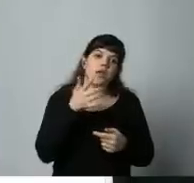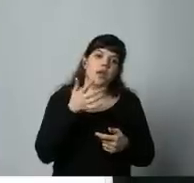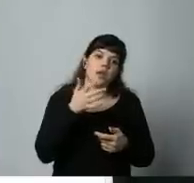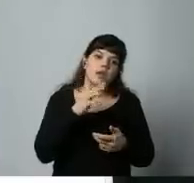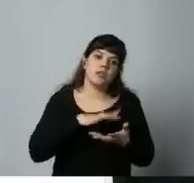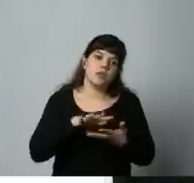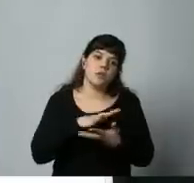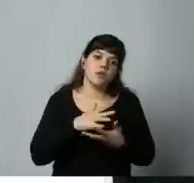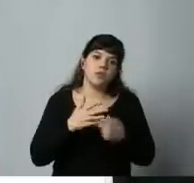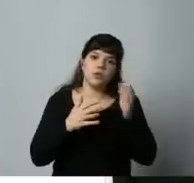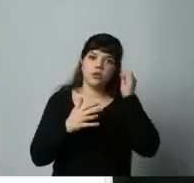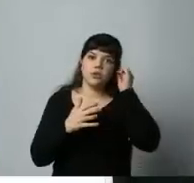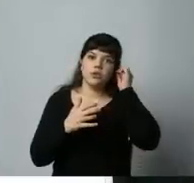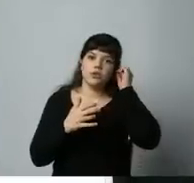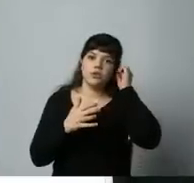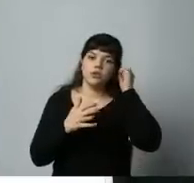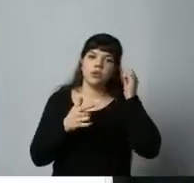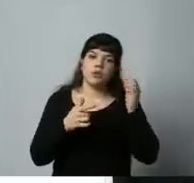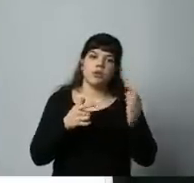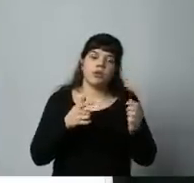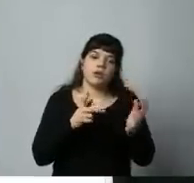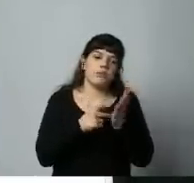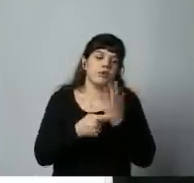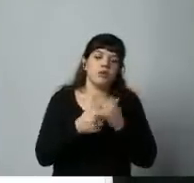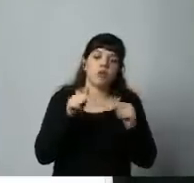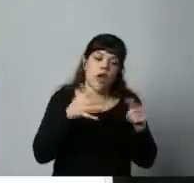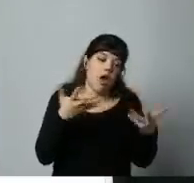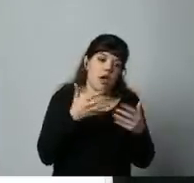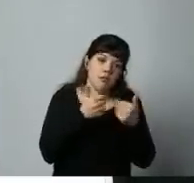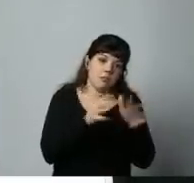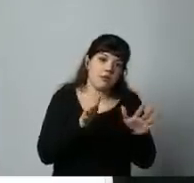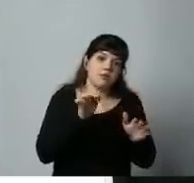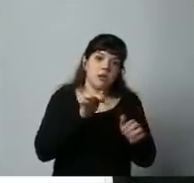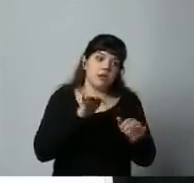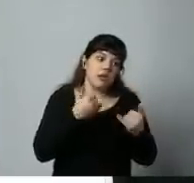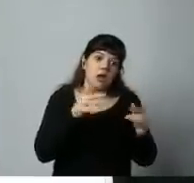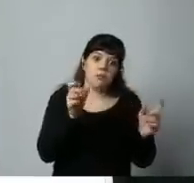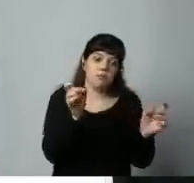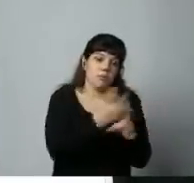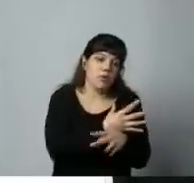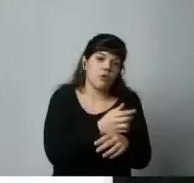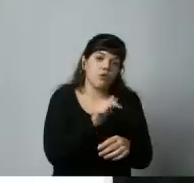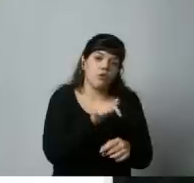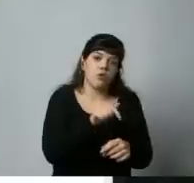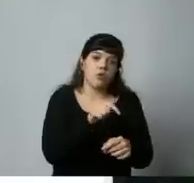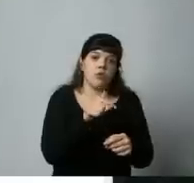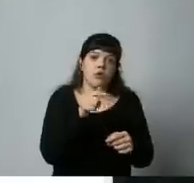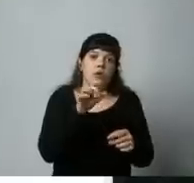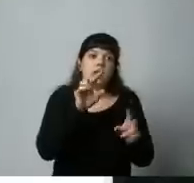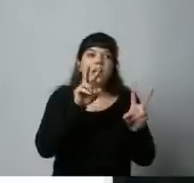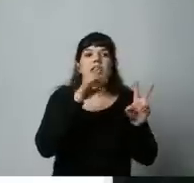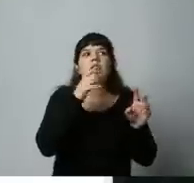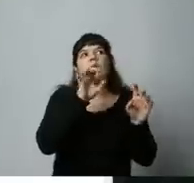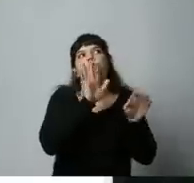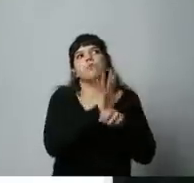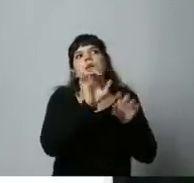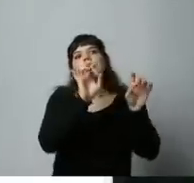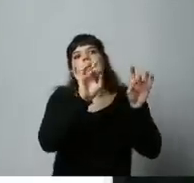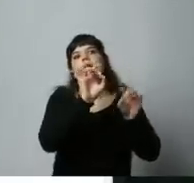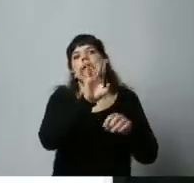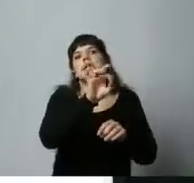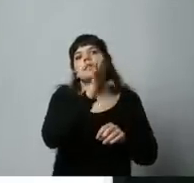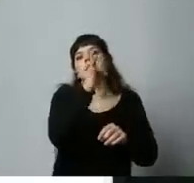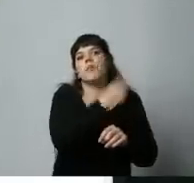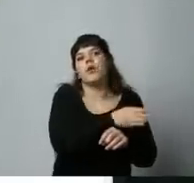proyectos que se iniciaban este ahora pero que estaba todo pronto en ese 15% de